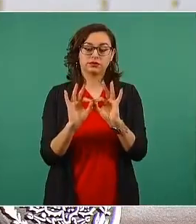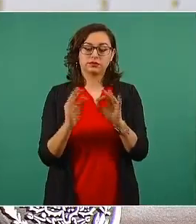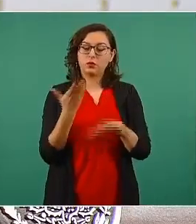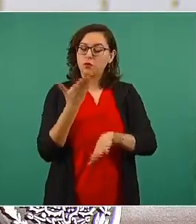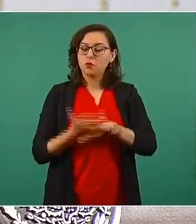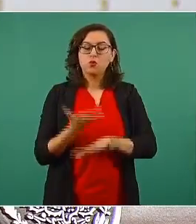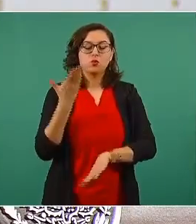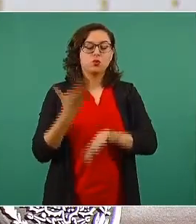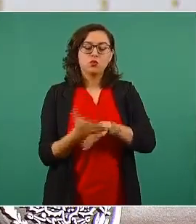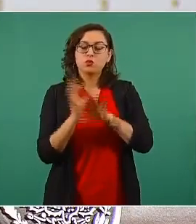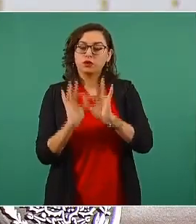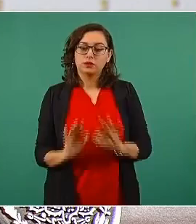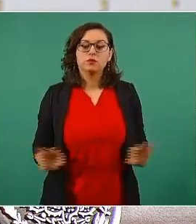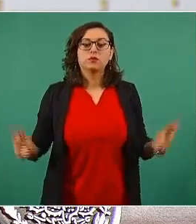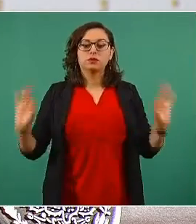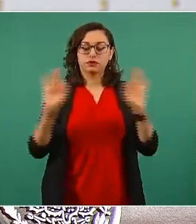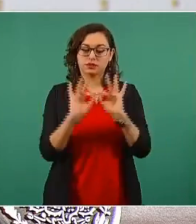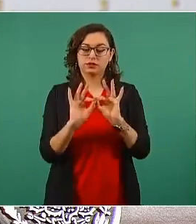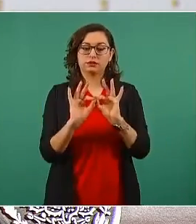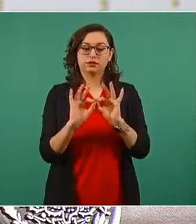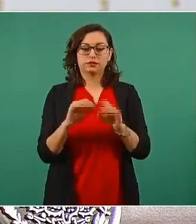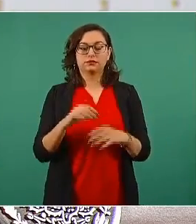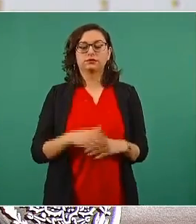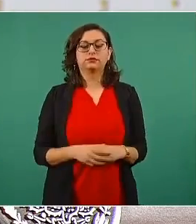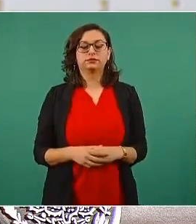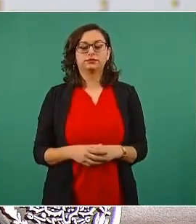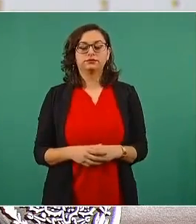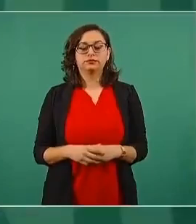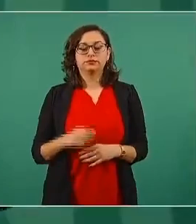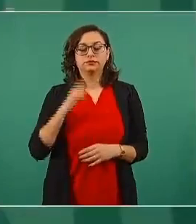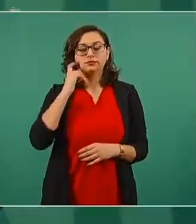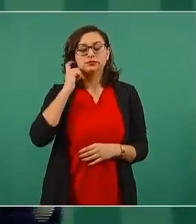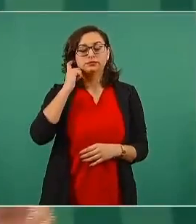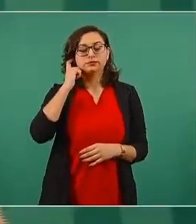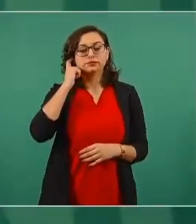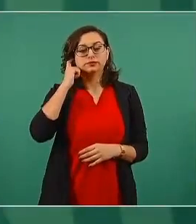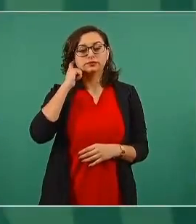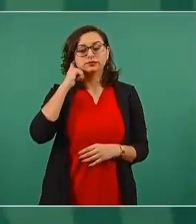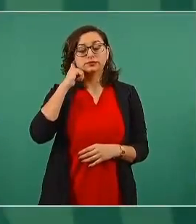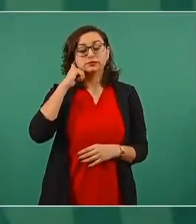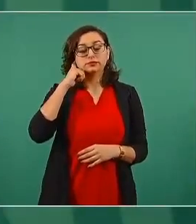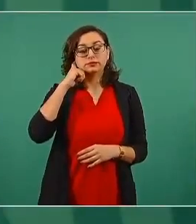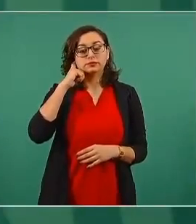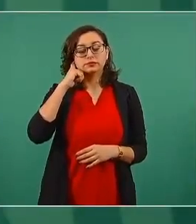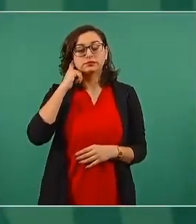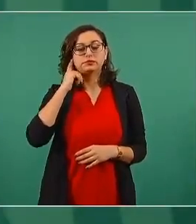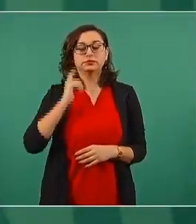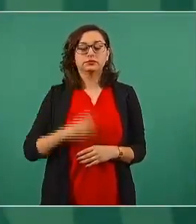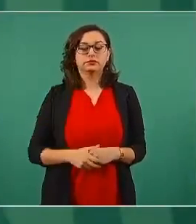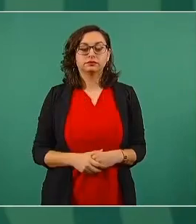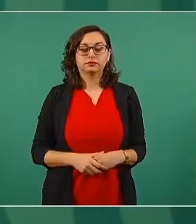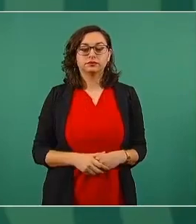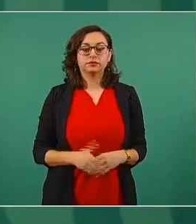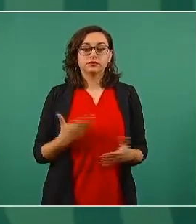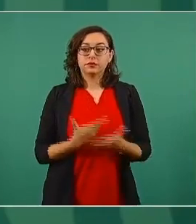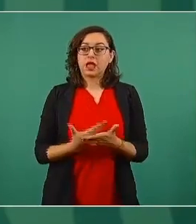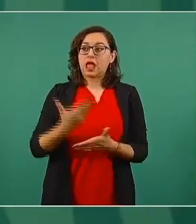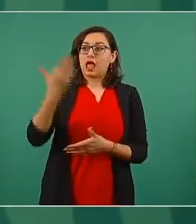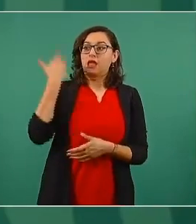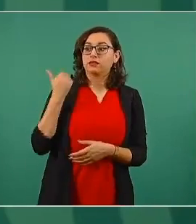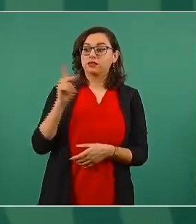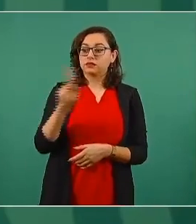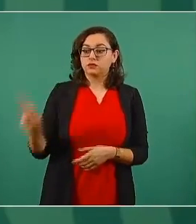muy importante. Antes llegaba uno a un pueblo